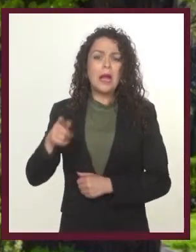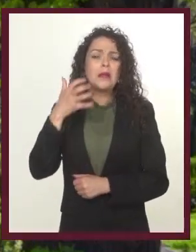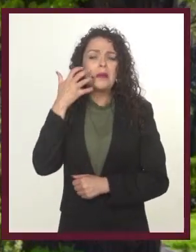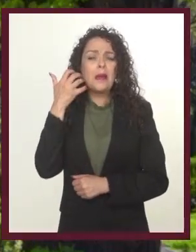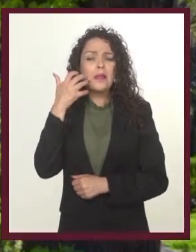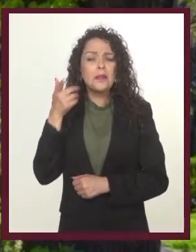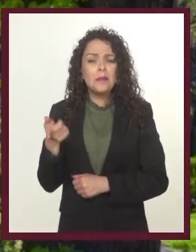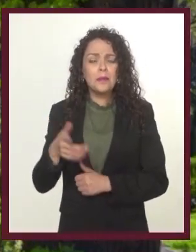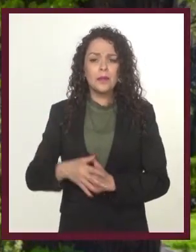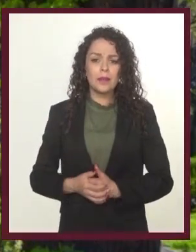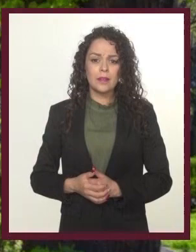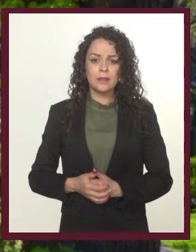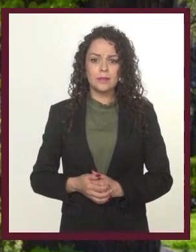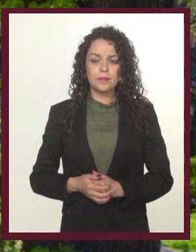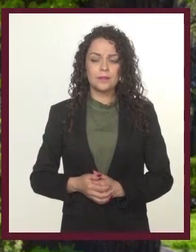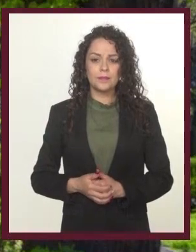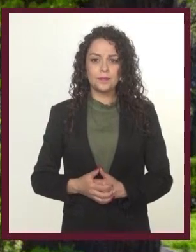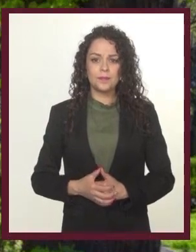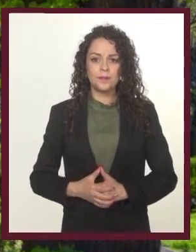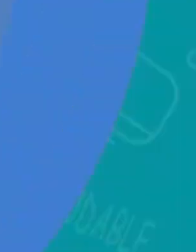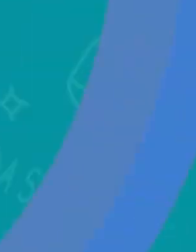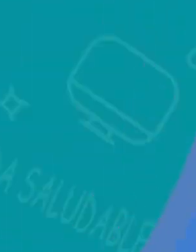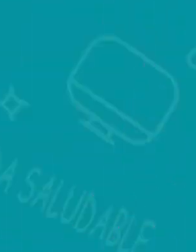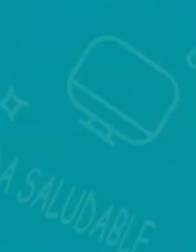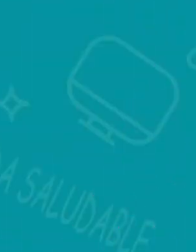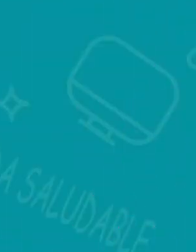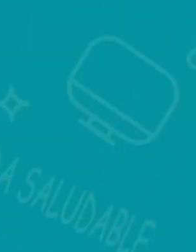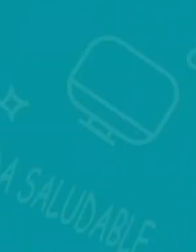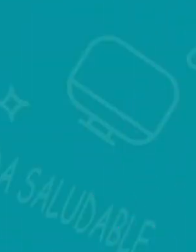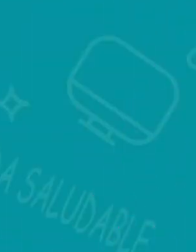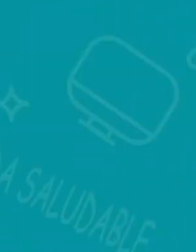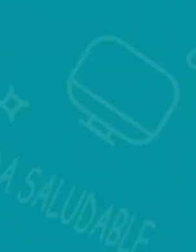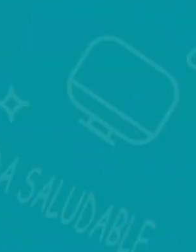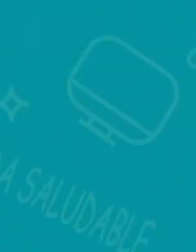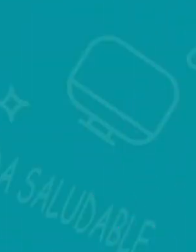bien padres, mira. Esta me Ay, es gusta de mucho. gatitos. Sí.